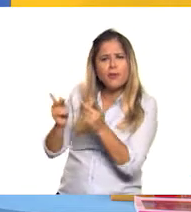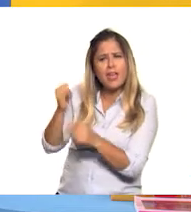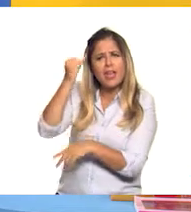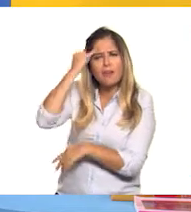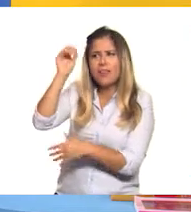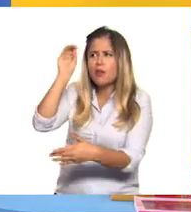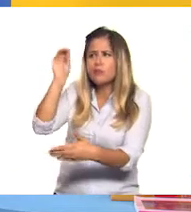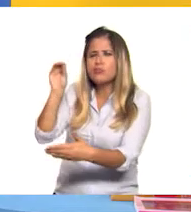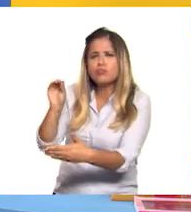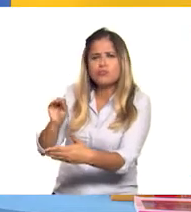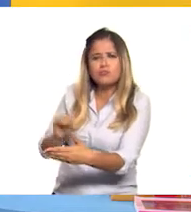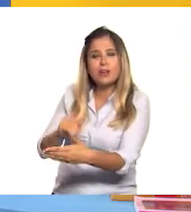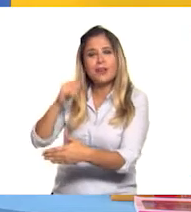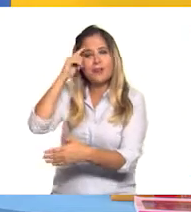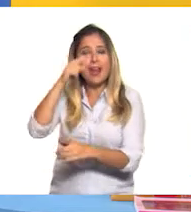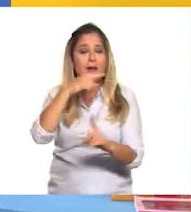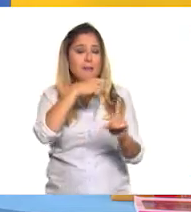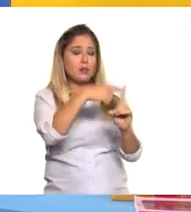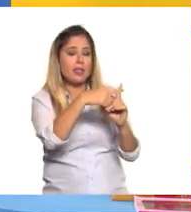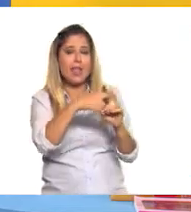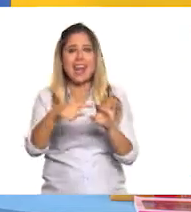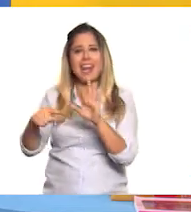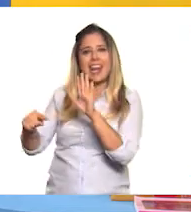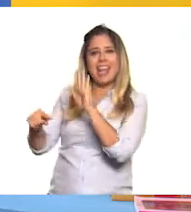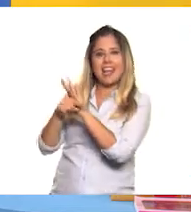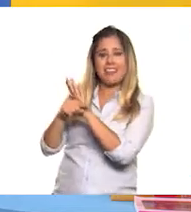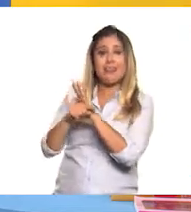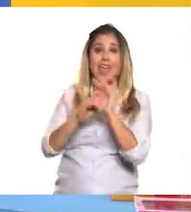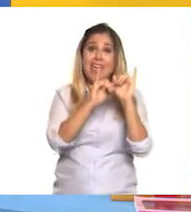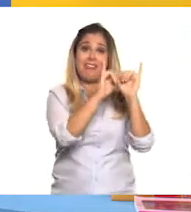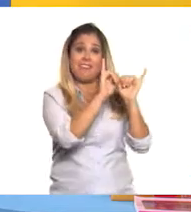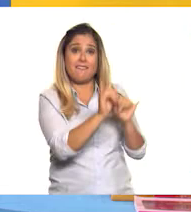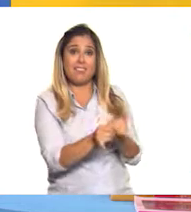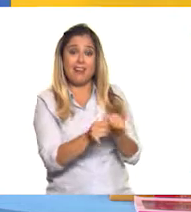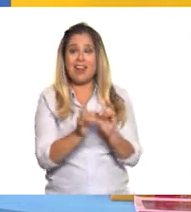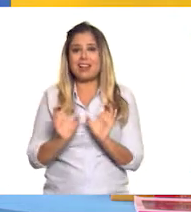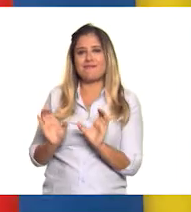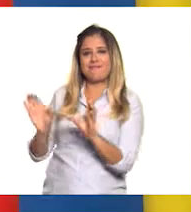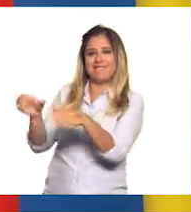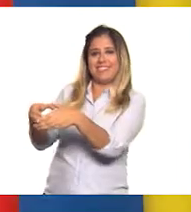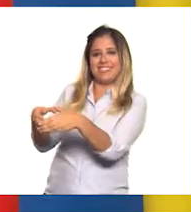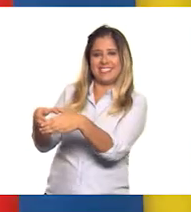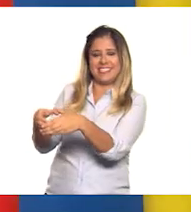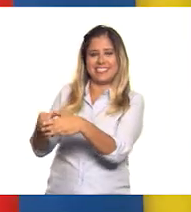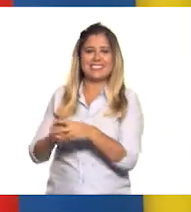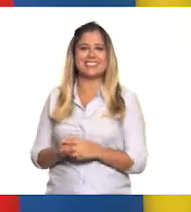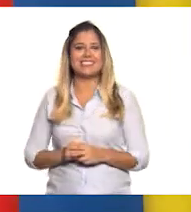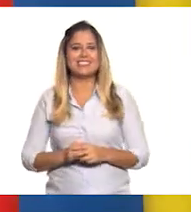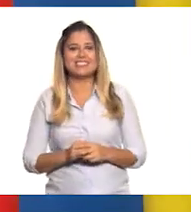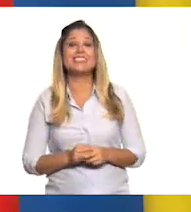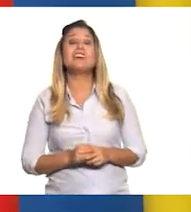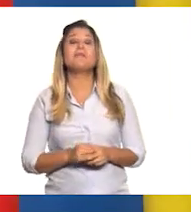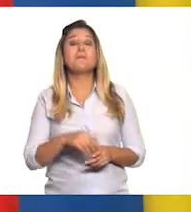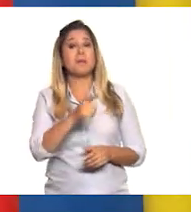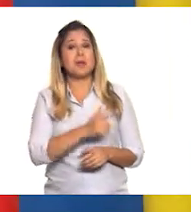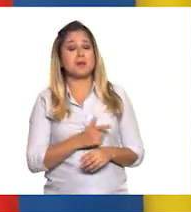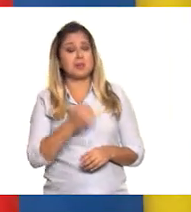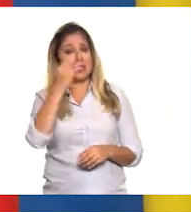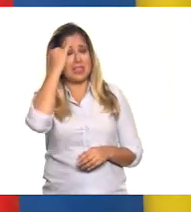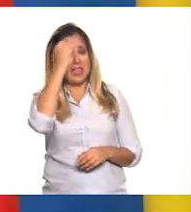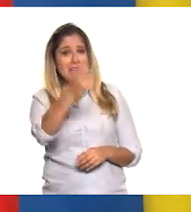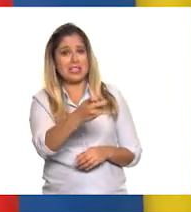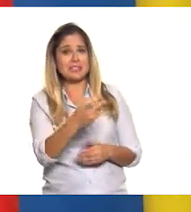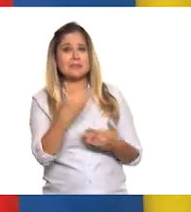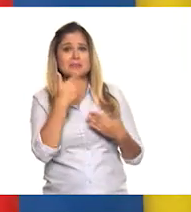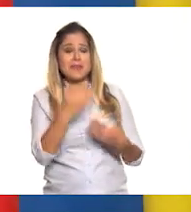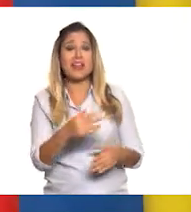afecta tanto en positivo como en negativo, en lo individual y en lo colectivo. Ah, me gusta muchísimo esa idea, maestro. Creo que